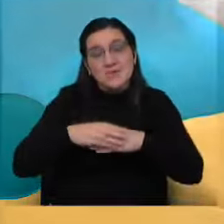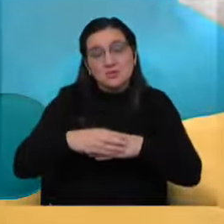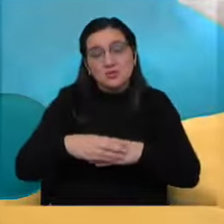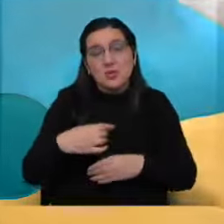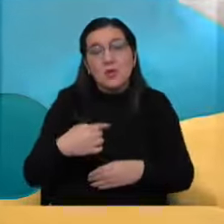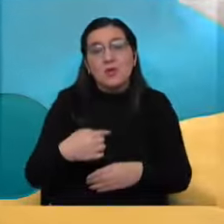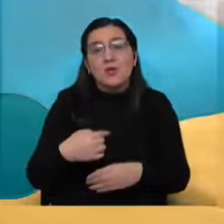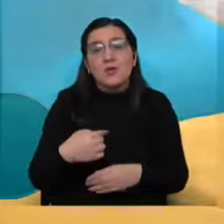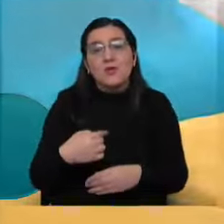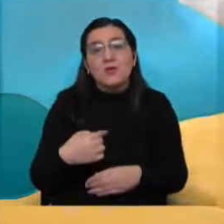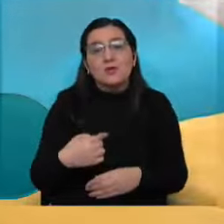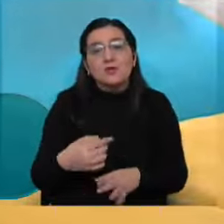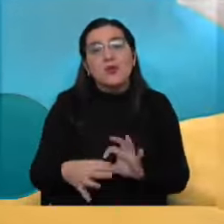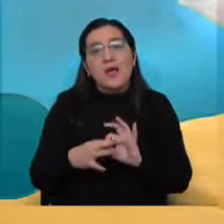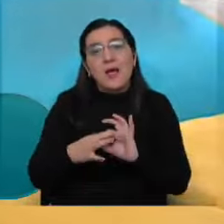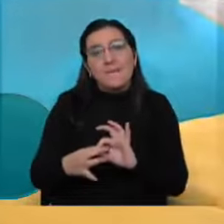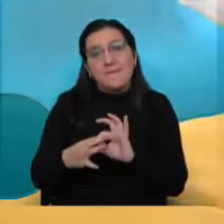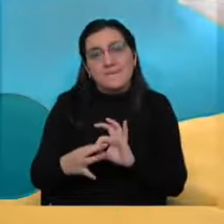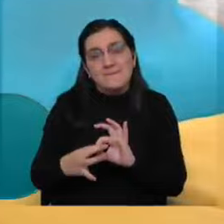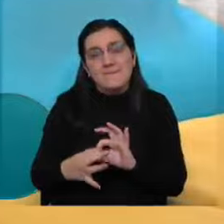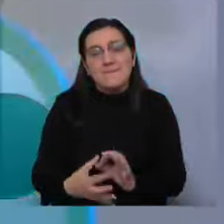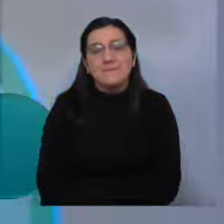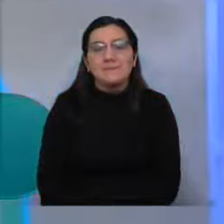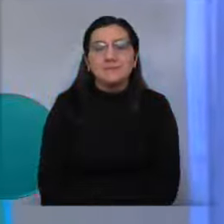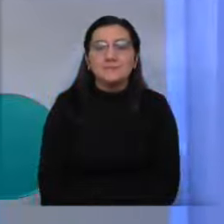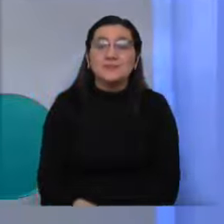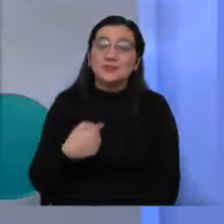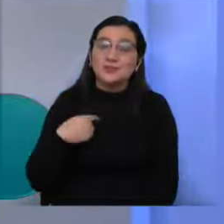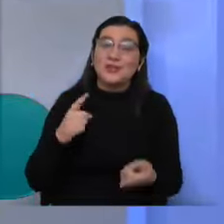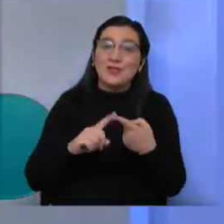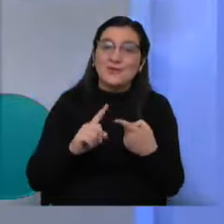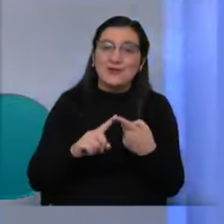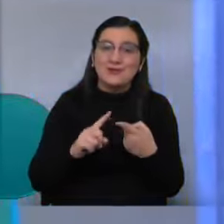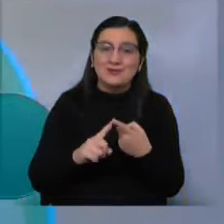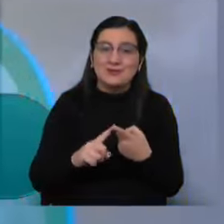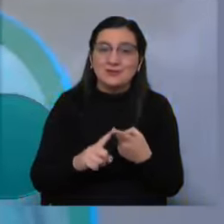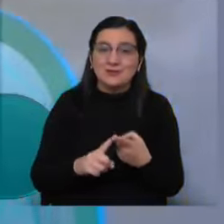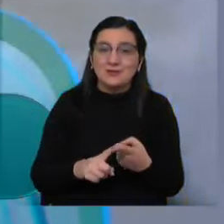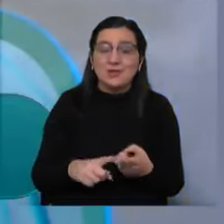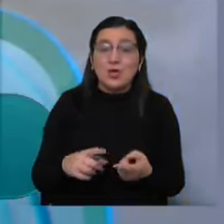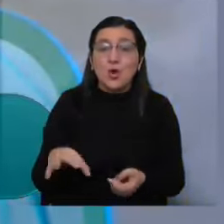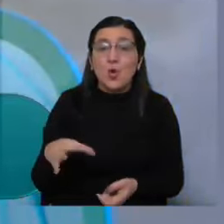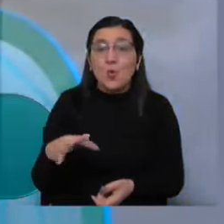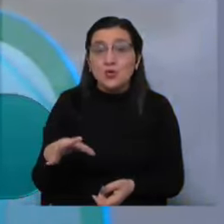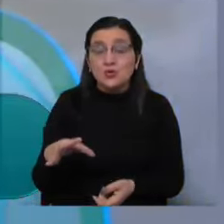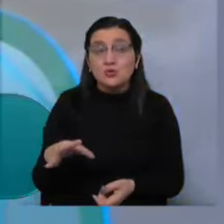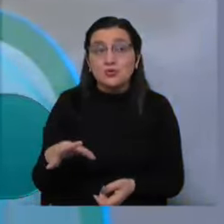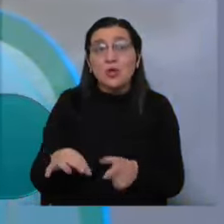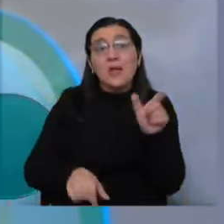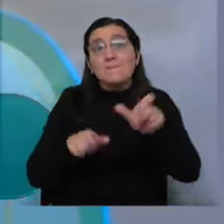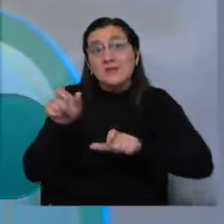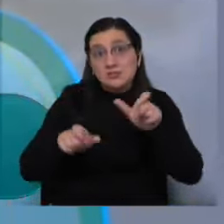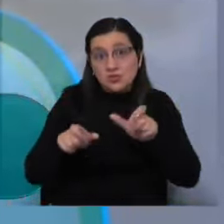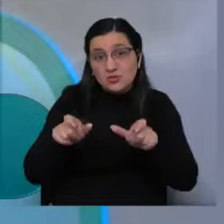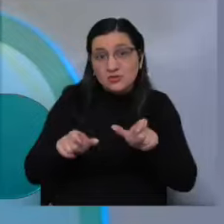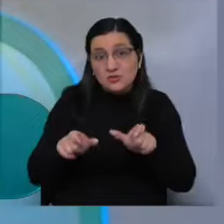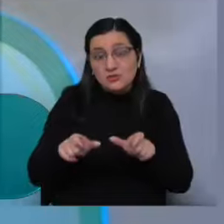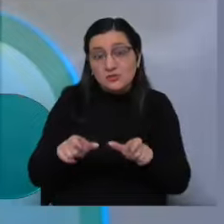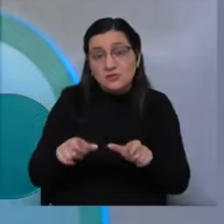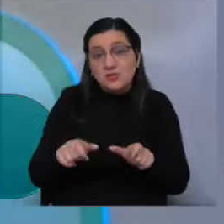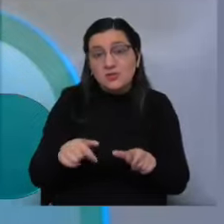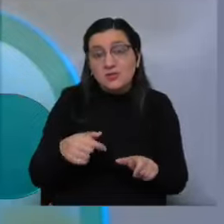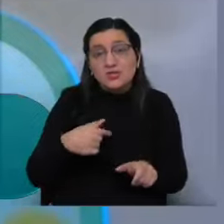son amarre y Remo muy bien est estoy de acuerdo estoy de acuerdo lo único Para aportar es que son esas personas que las que confirmo que no